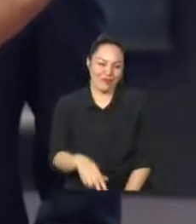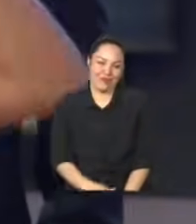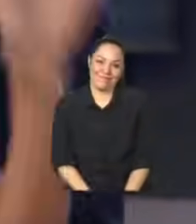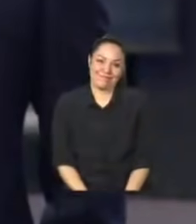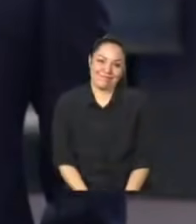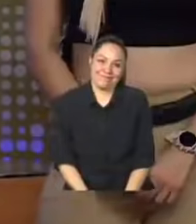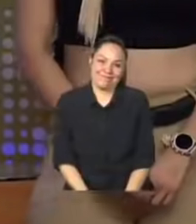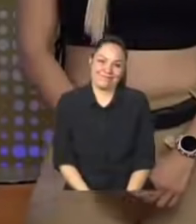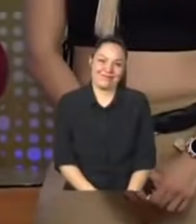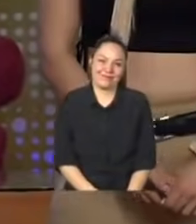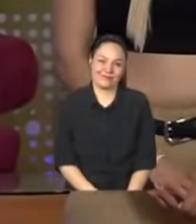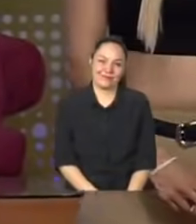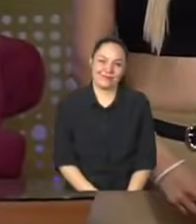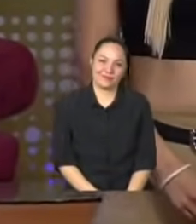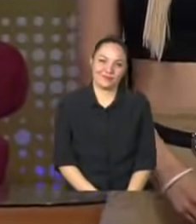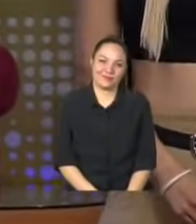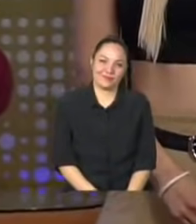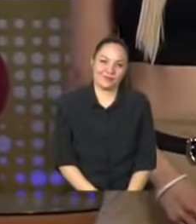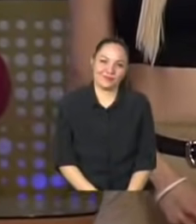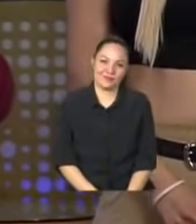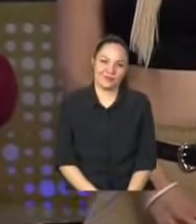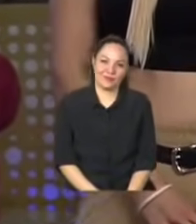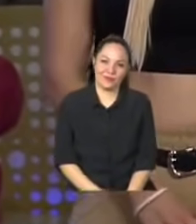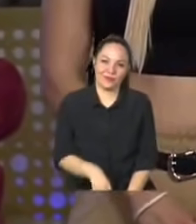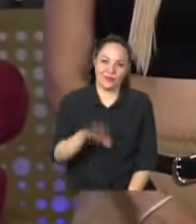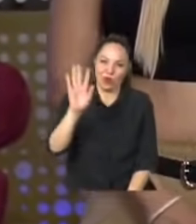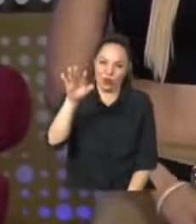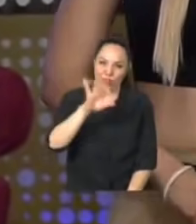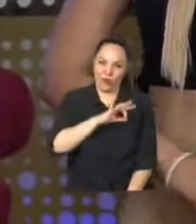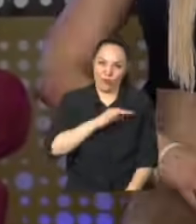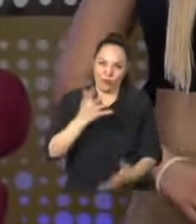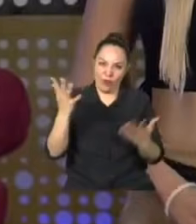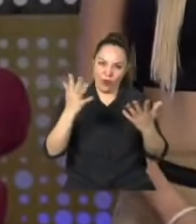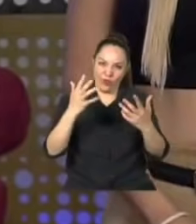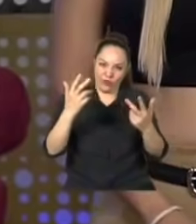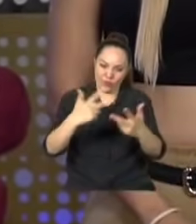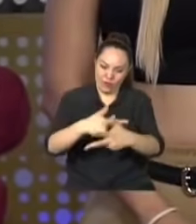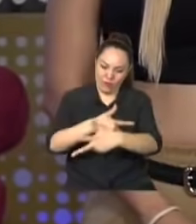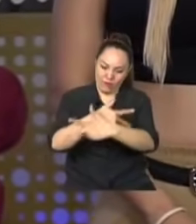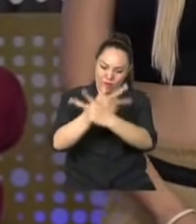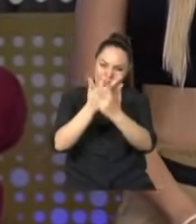¡Oh! Oye, ¿puedo hacer, Felipe, una videollamada? Corto